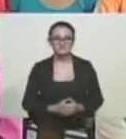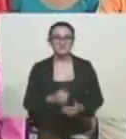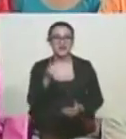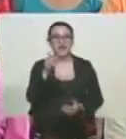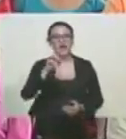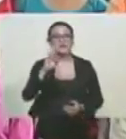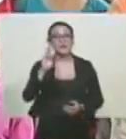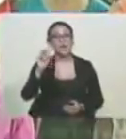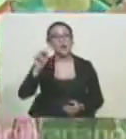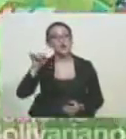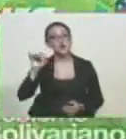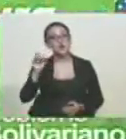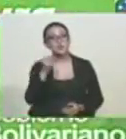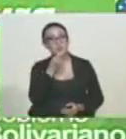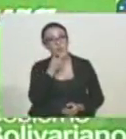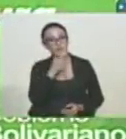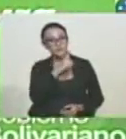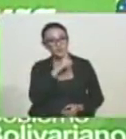Arbonio, nombre bonito.